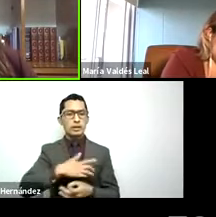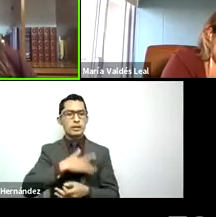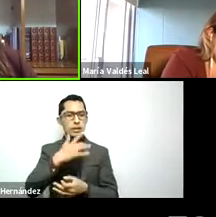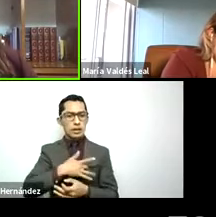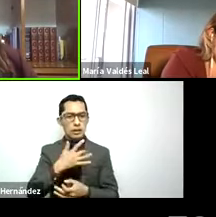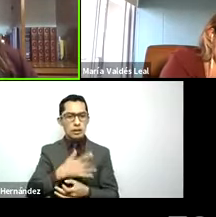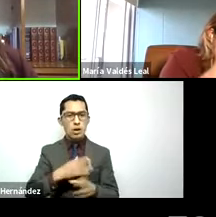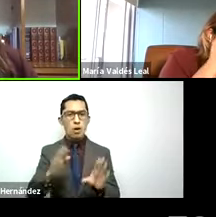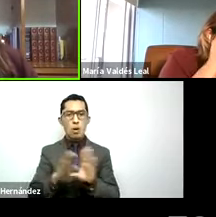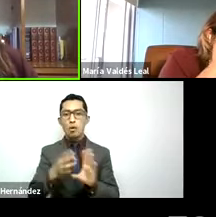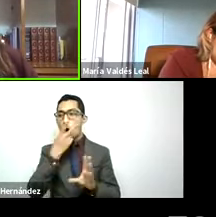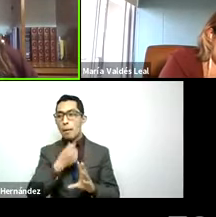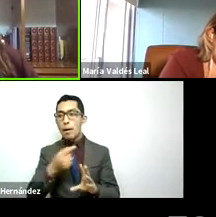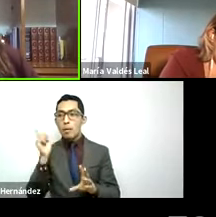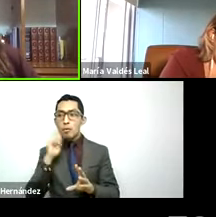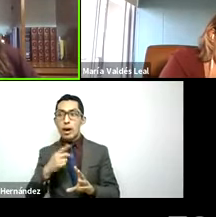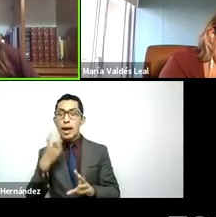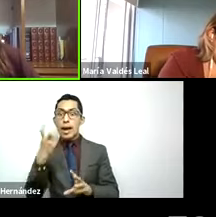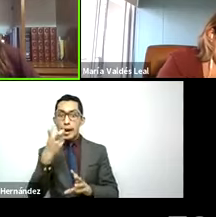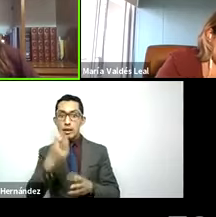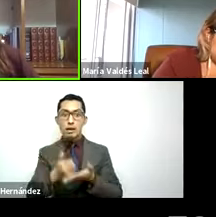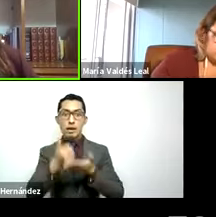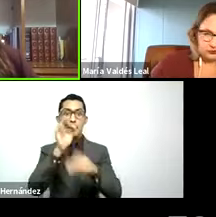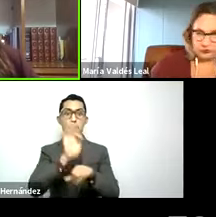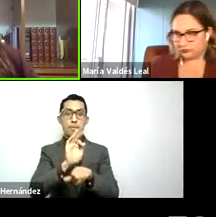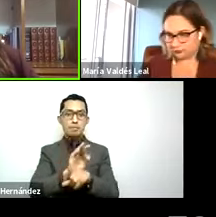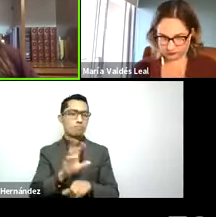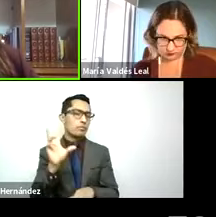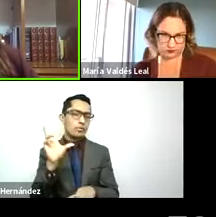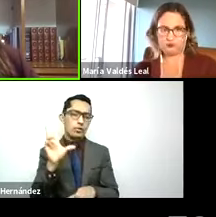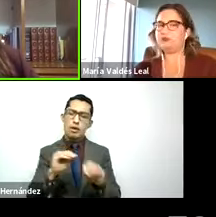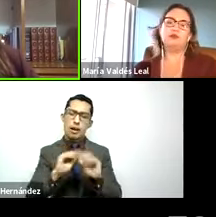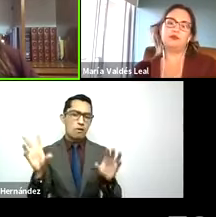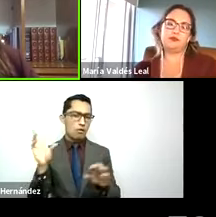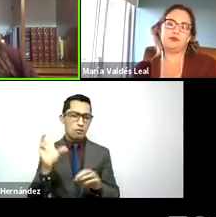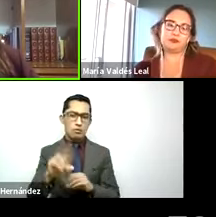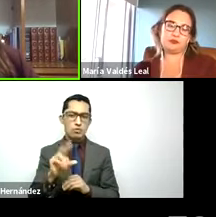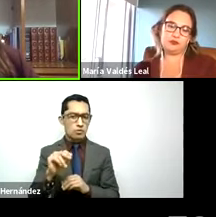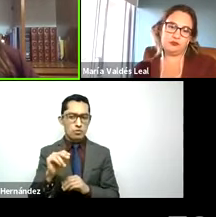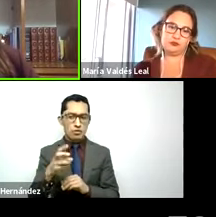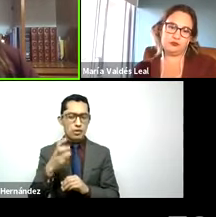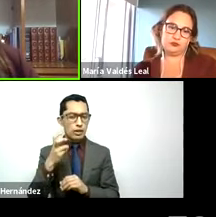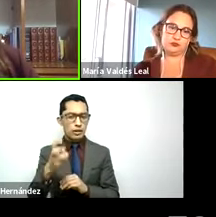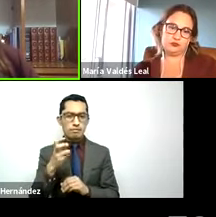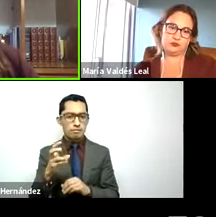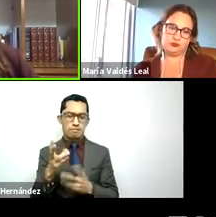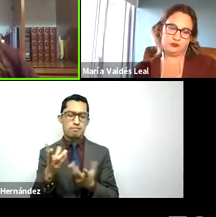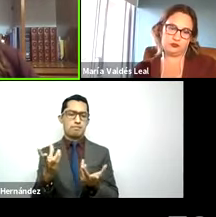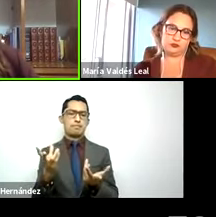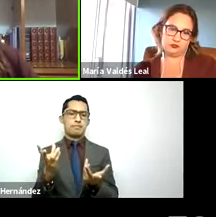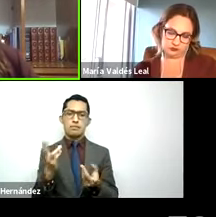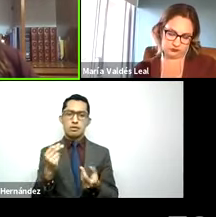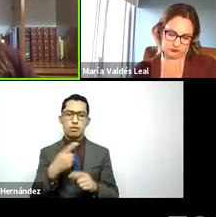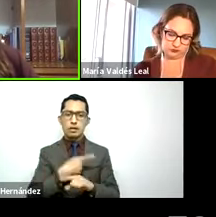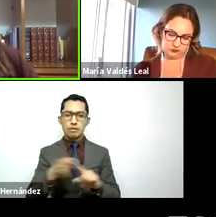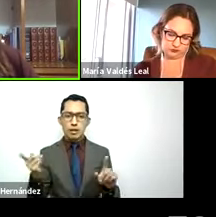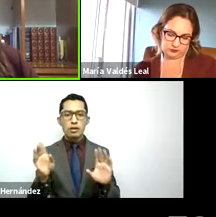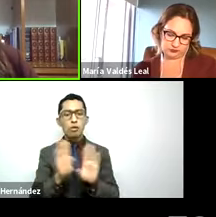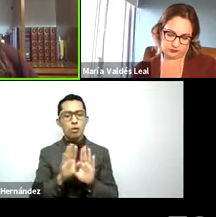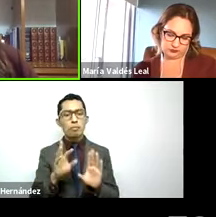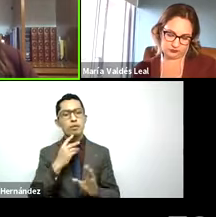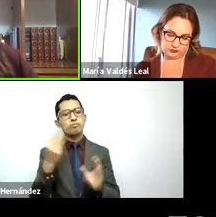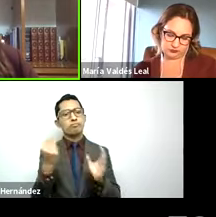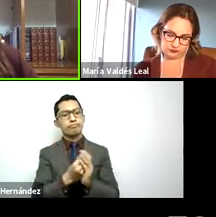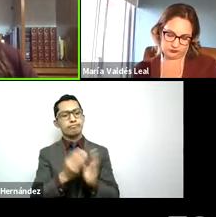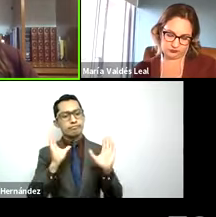esté incorporando la perspectiva de género. Absolutamente no. Si esta cuestión es eminentemente formativa, de capacitación,